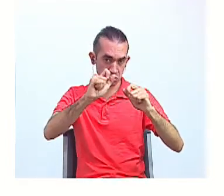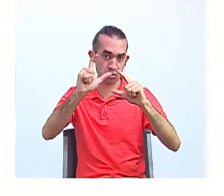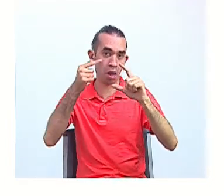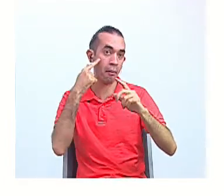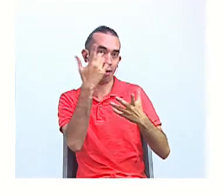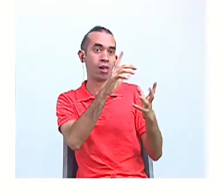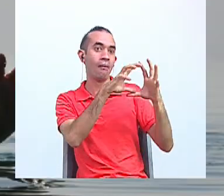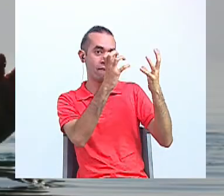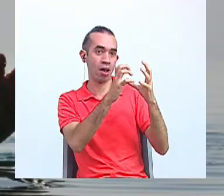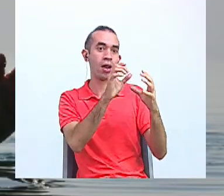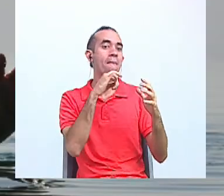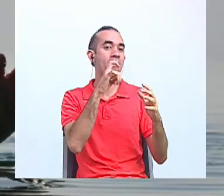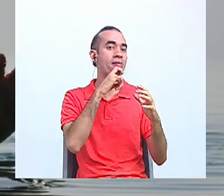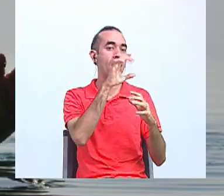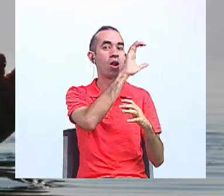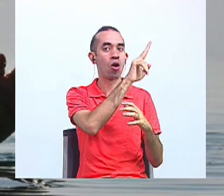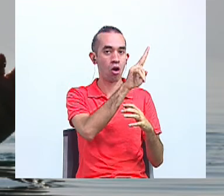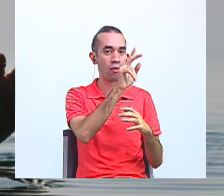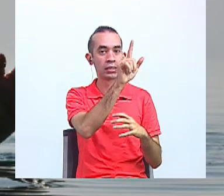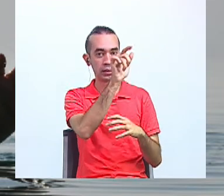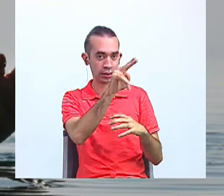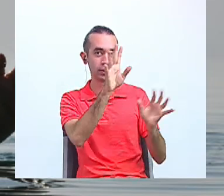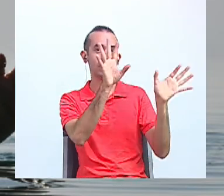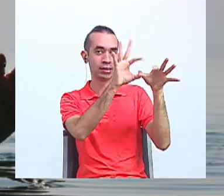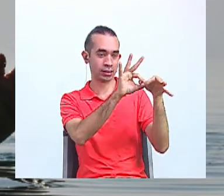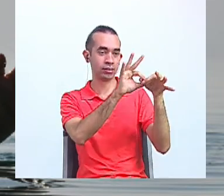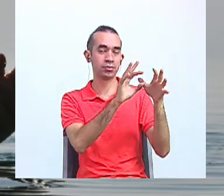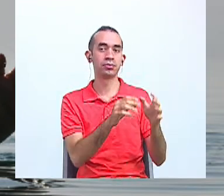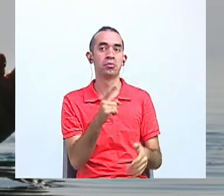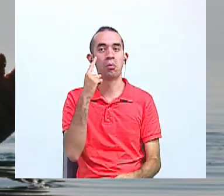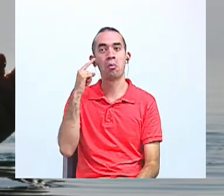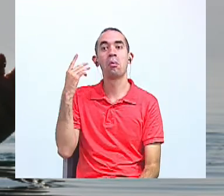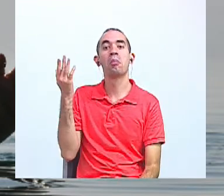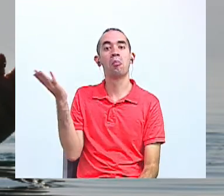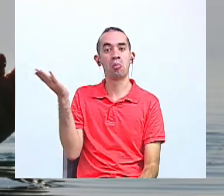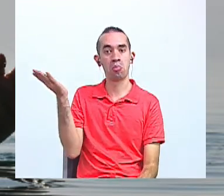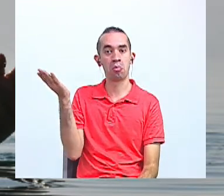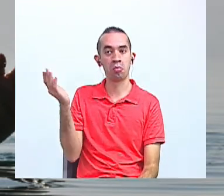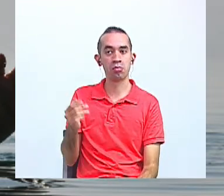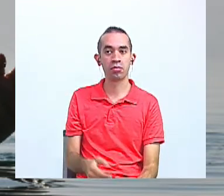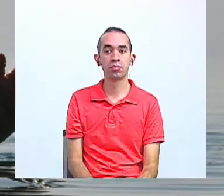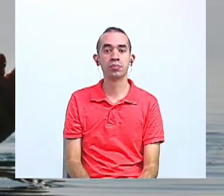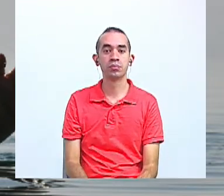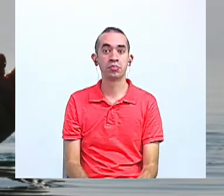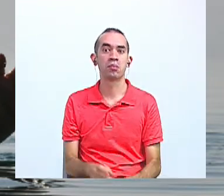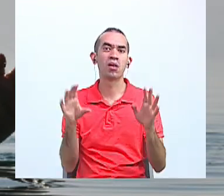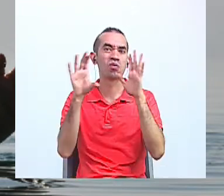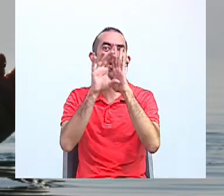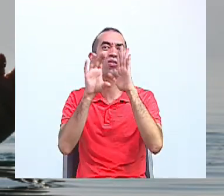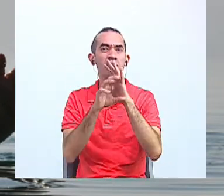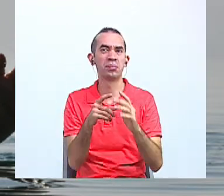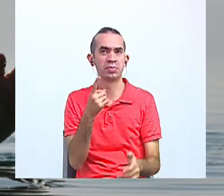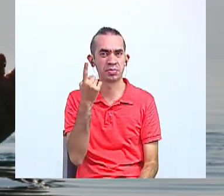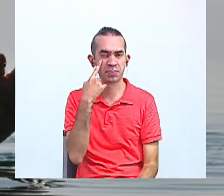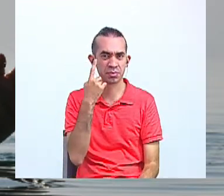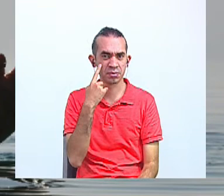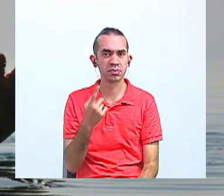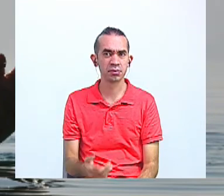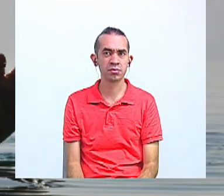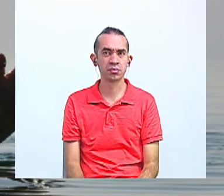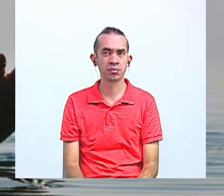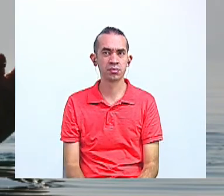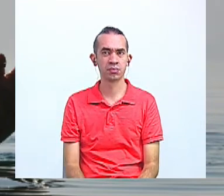Muy bien, continuamos ahora con la siguiente imagen. Veamos la imagen. ¿Por qué se dice que es más